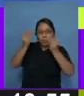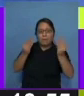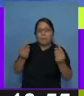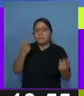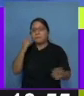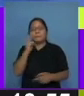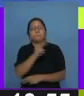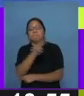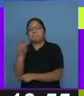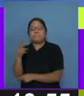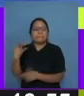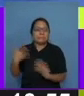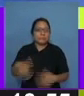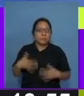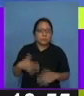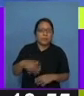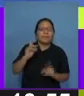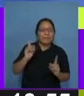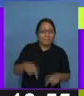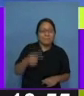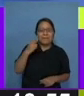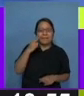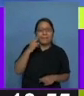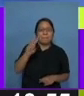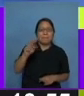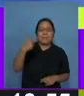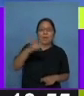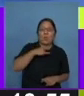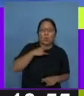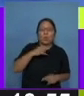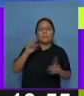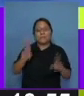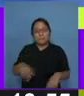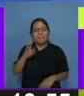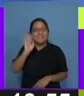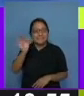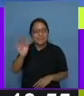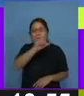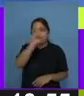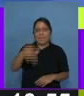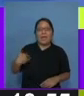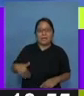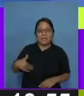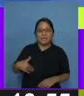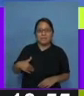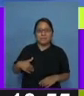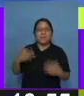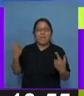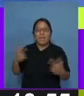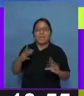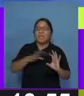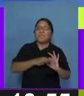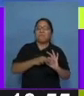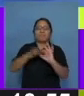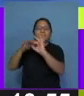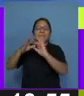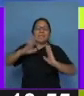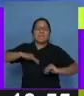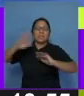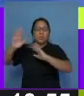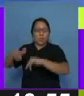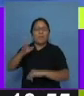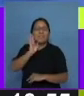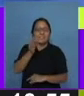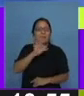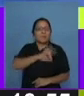la situación nacional y que por supuesto afecta y repercute fundamentalmente en el poder adquisitivo de los